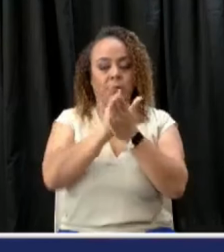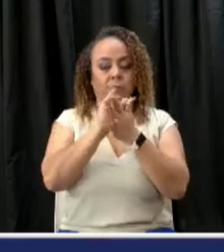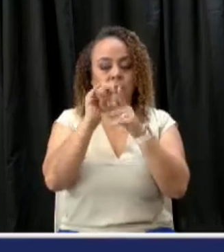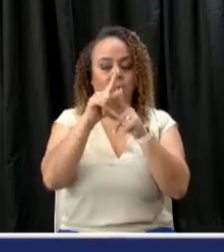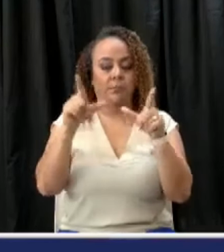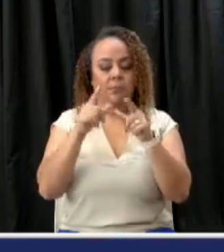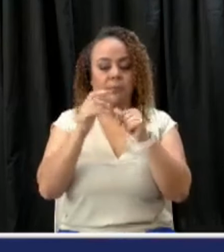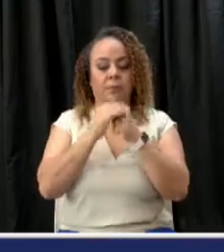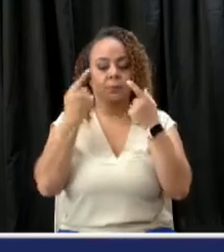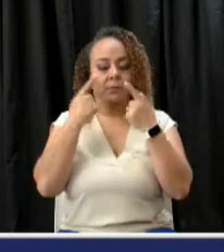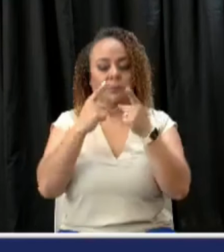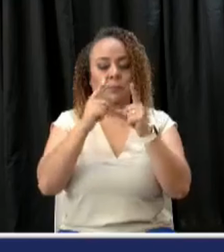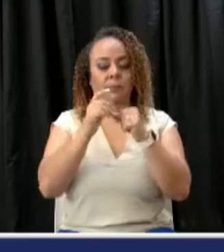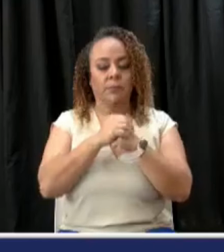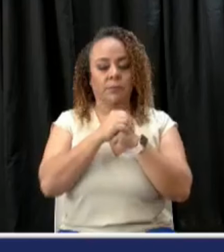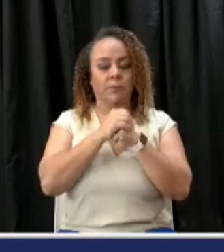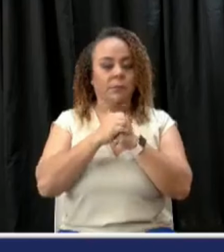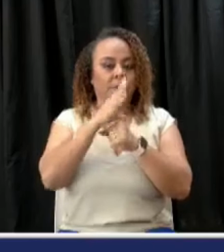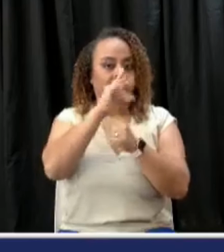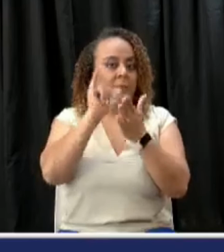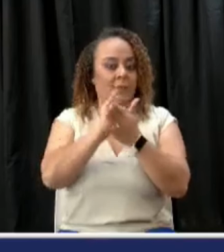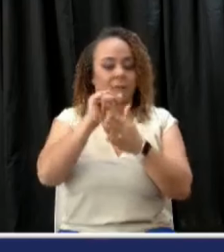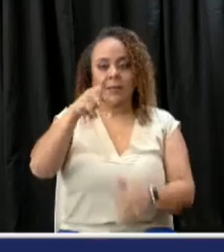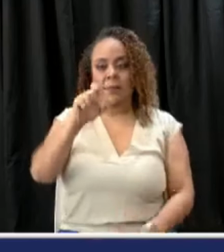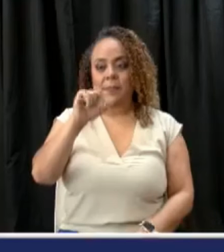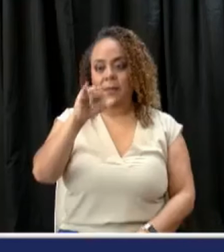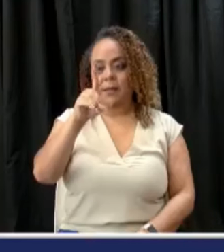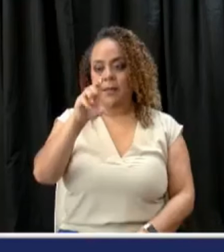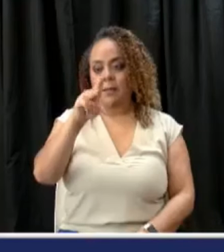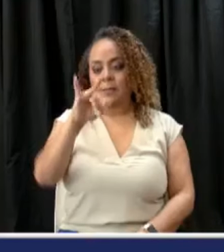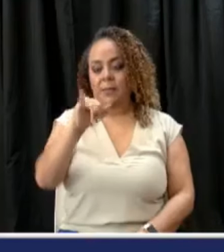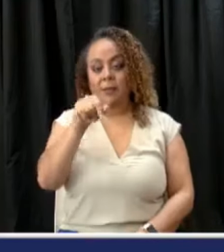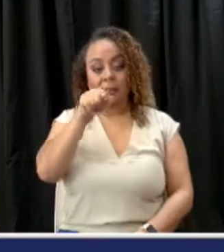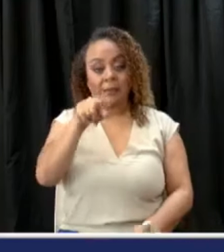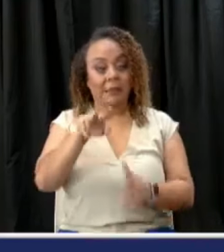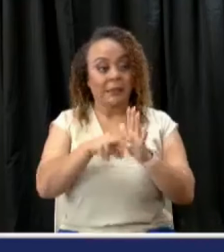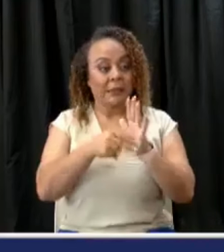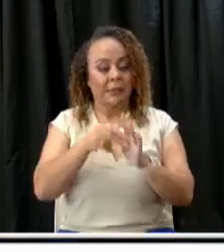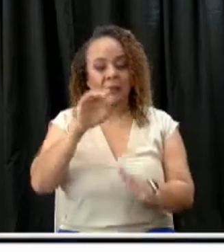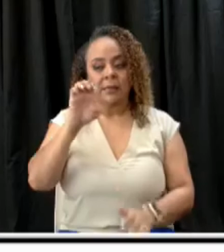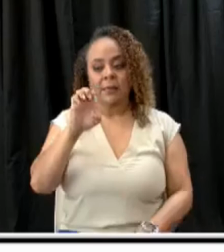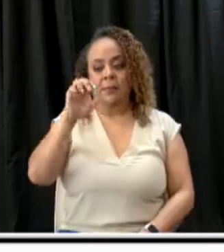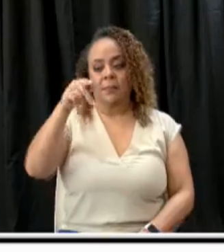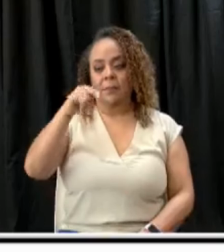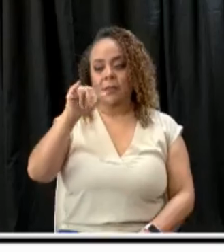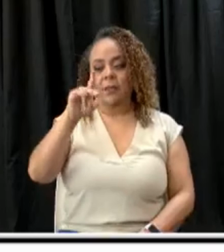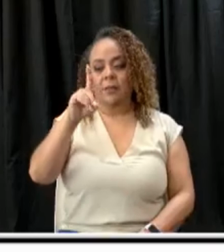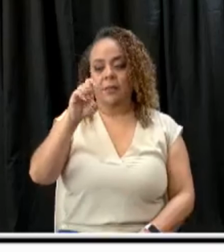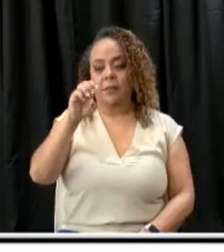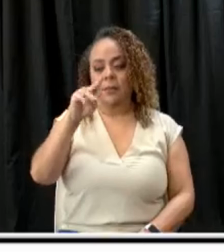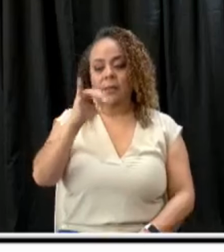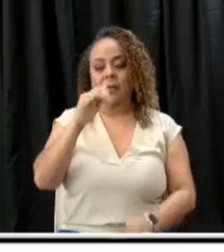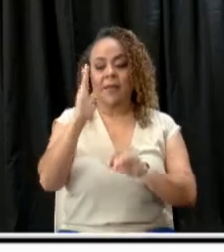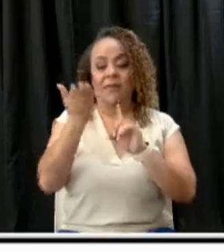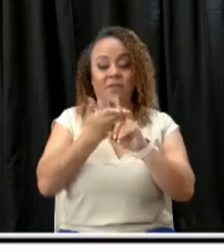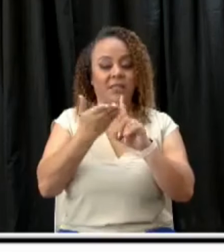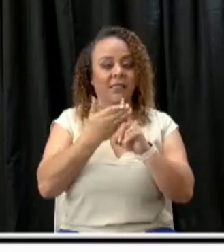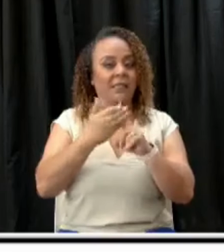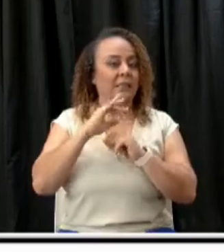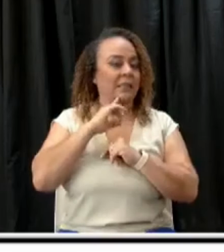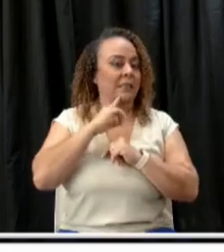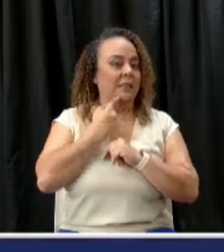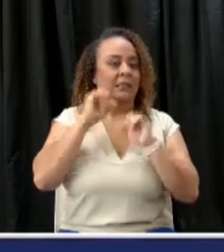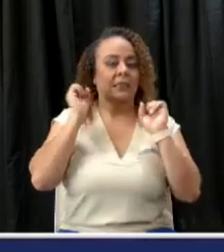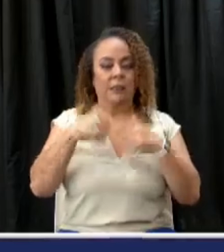zonas que han causado esta epidemia. Estamos hablando que al ser una epidemia está afectando de manera grave los sistemas de salud